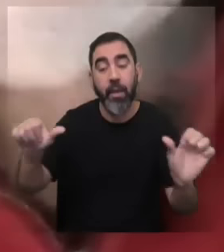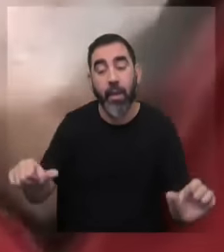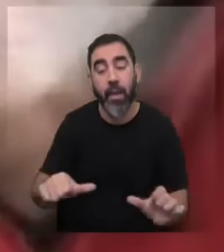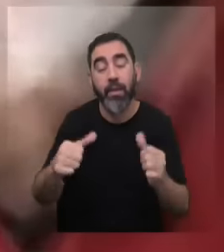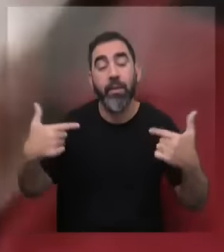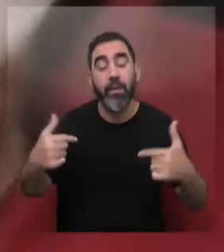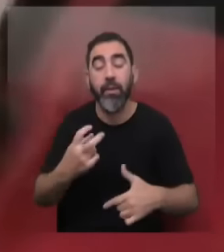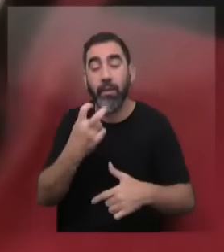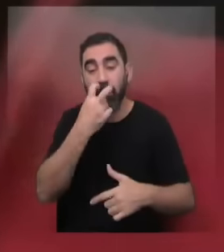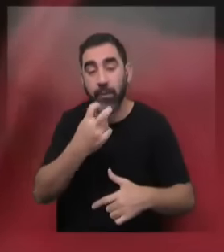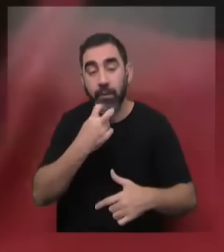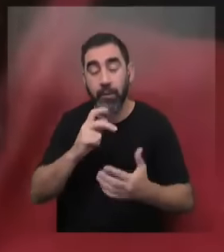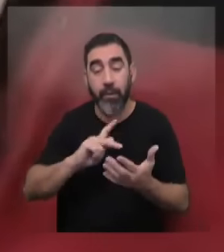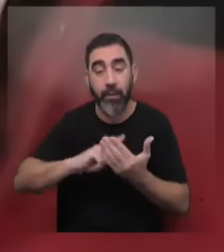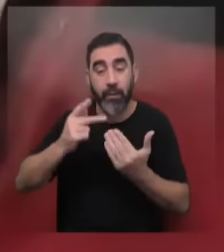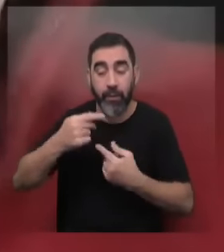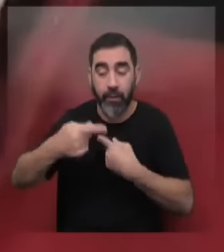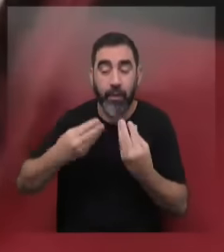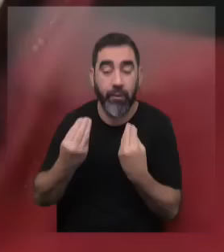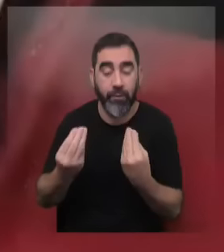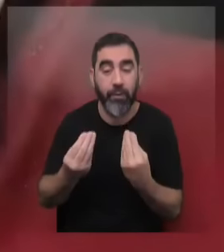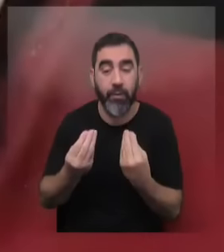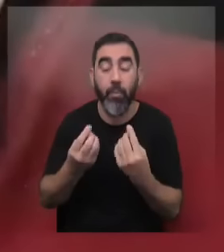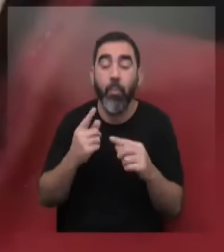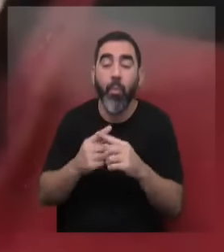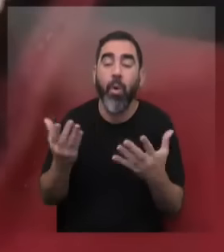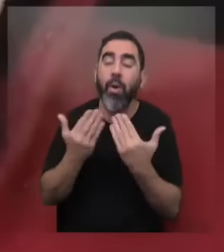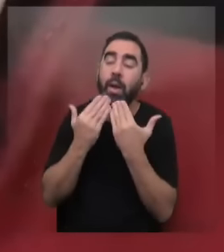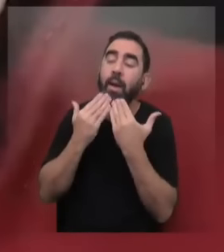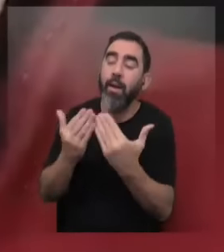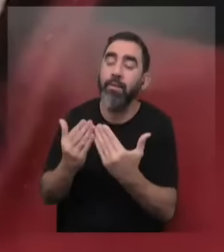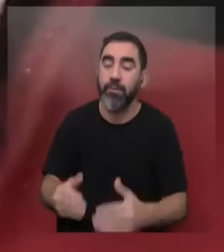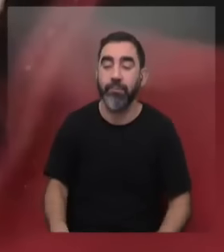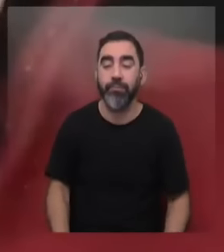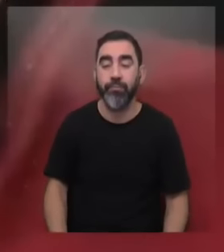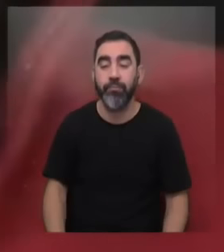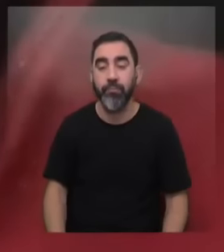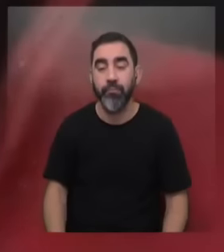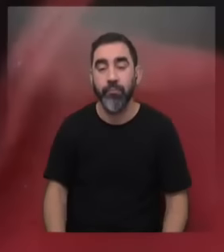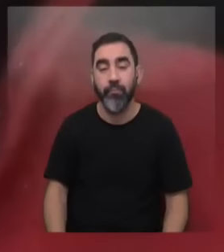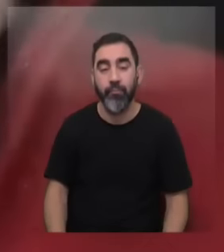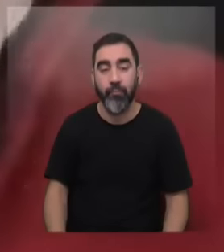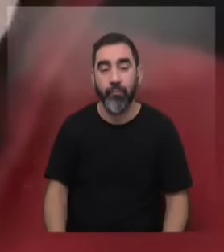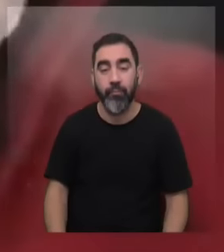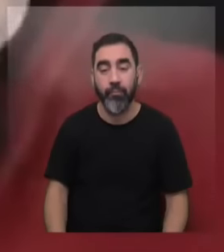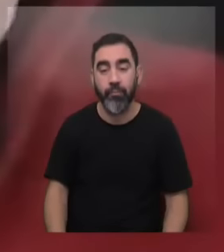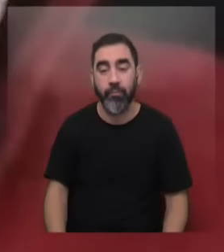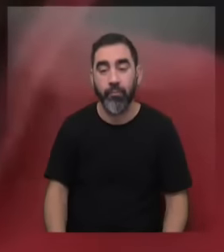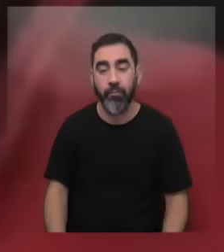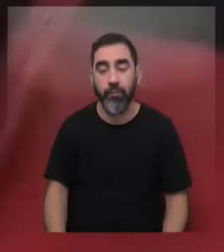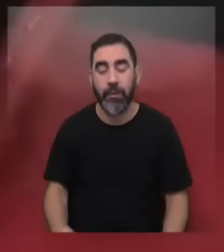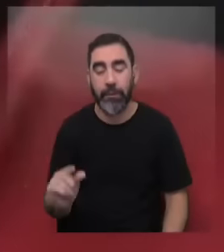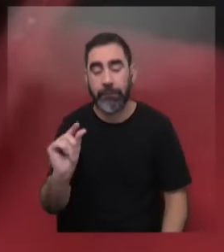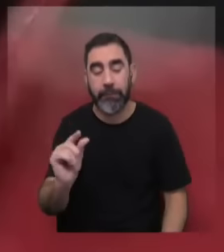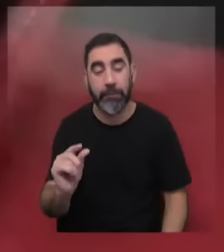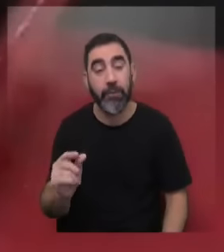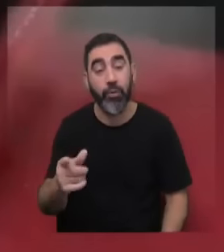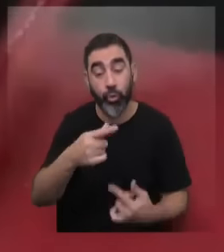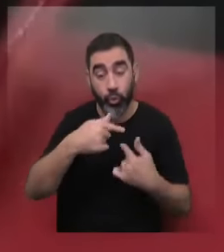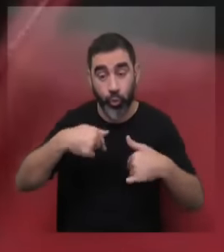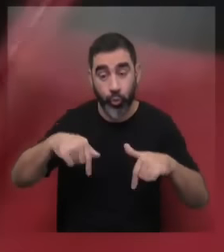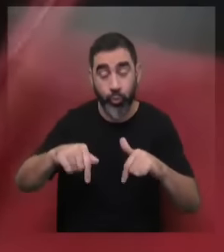de San José y cómo sigue este proyecto Neptuno por ahora Gracias nosotros chiquita nada más nosotros